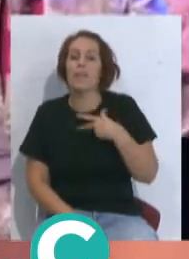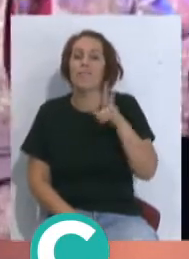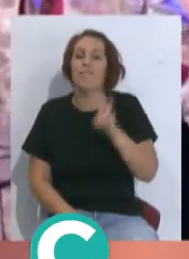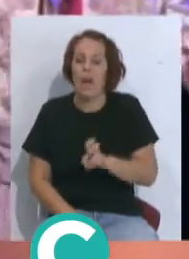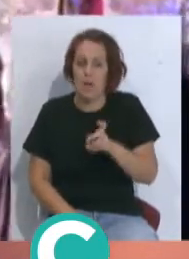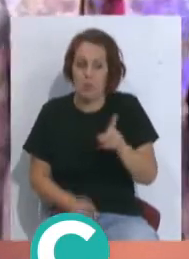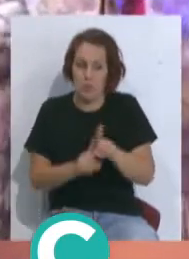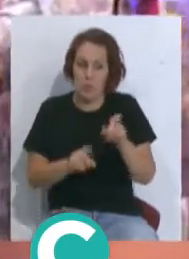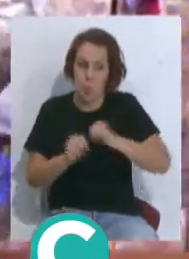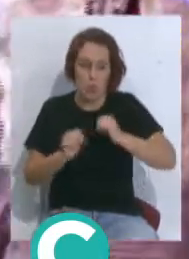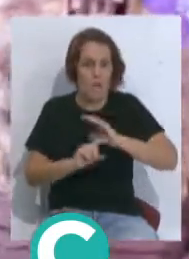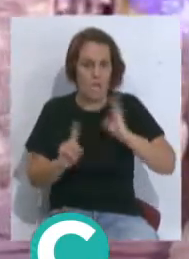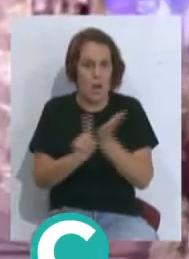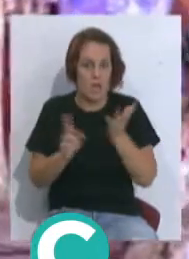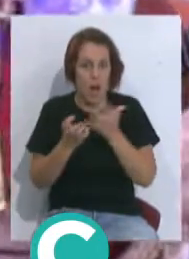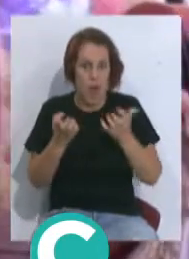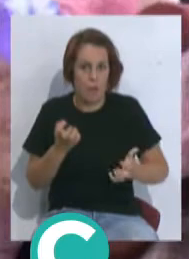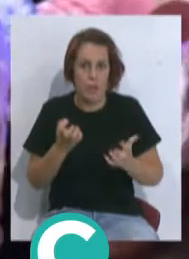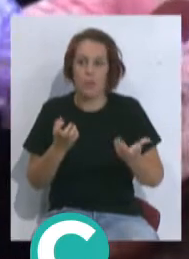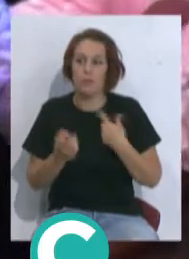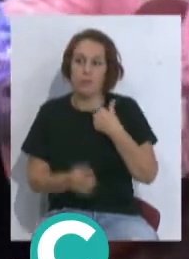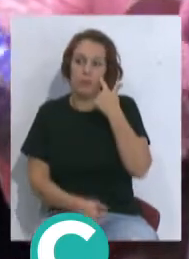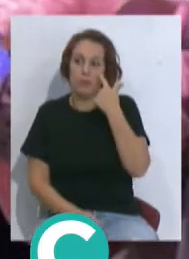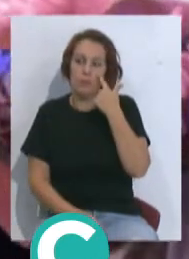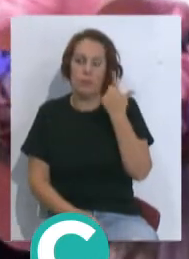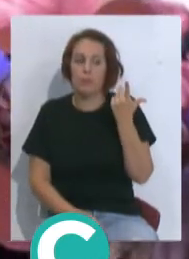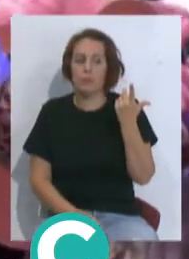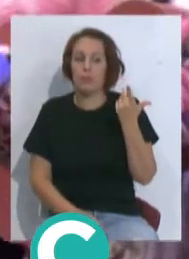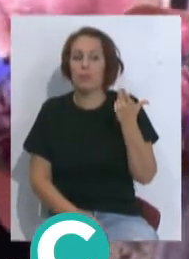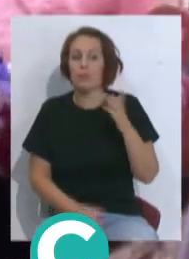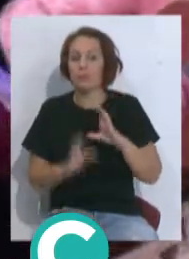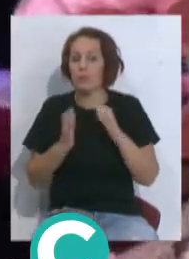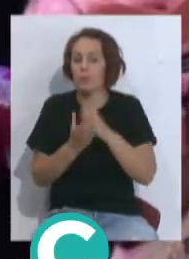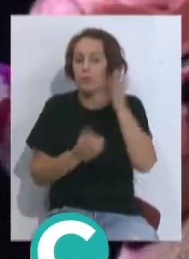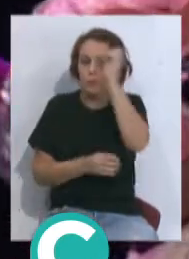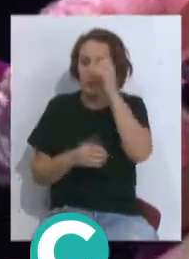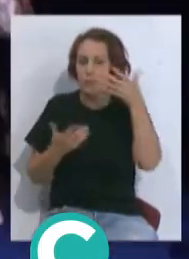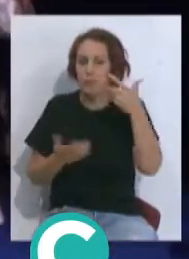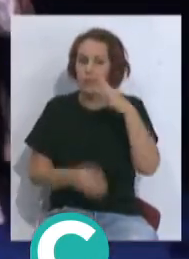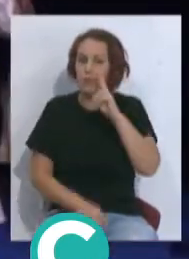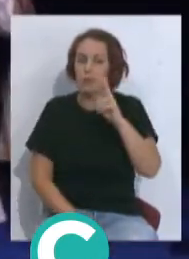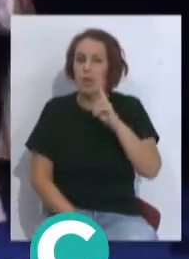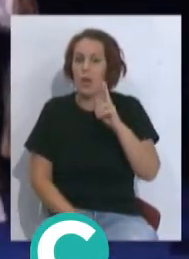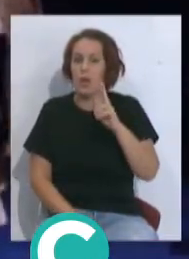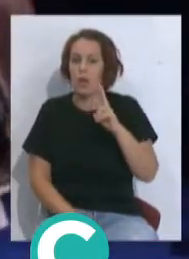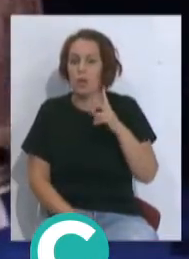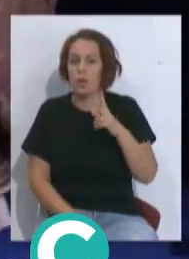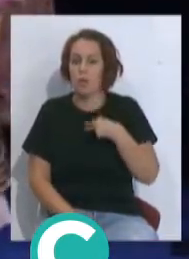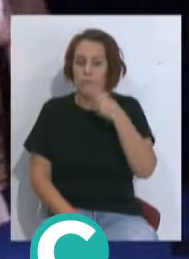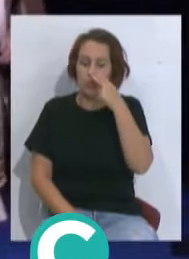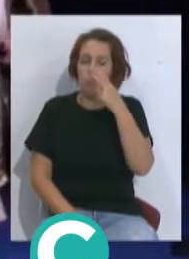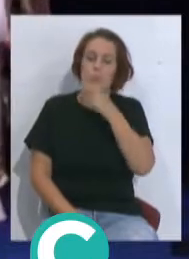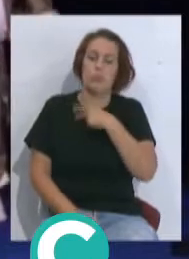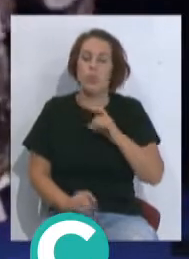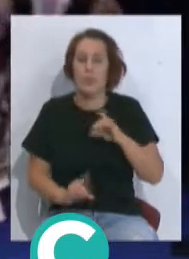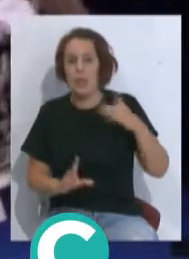concurso. Bueno, habrá que ver también que en la medida en que se vayan posicionando, escuchamos, por ejemplo, ahora que estoy viendo la Chusma Selecta, estas imágenes son del Festival Lo